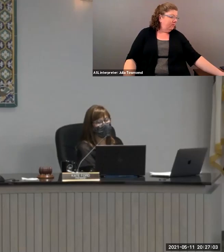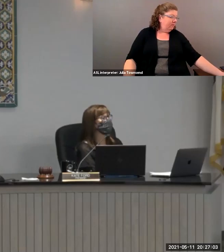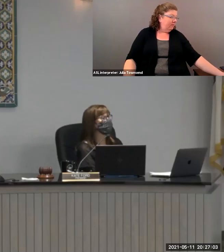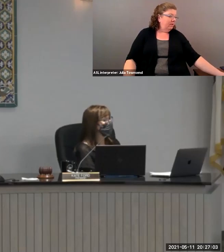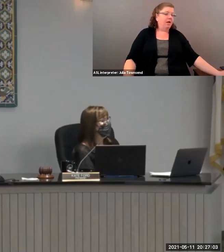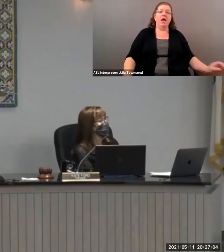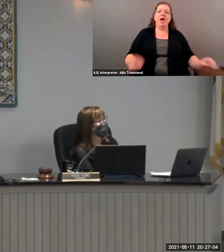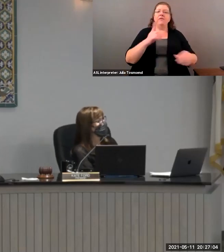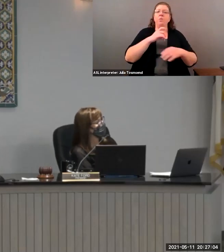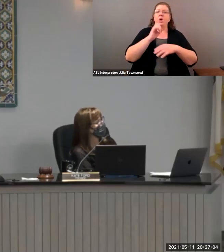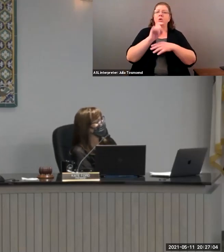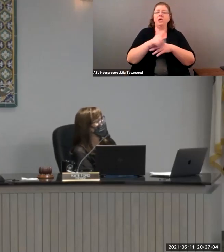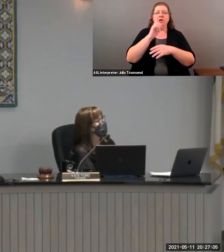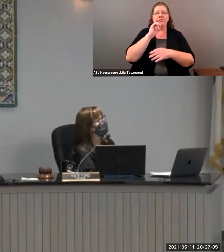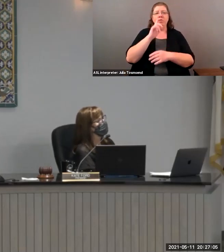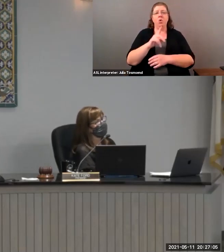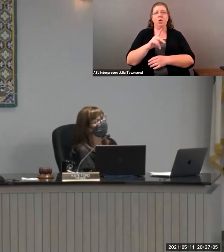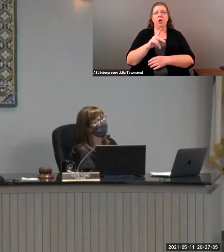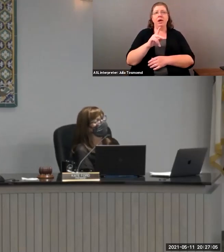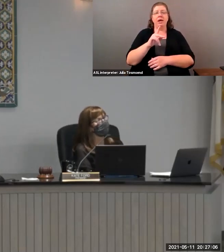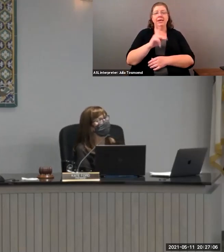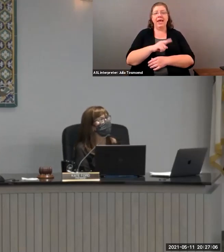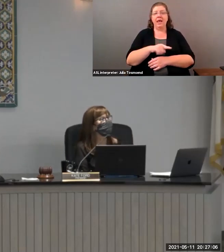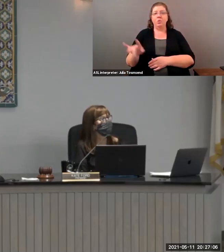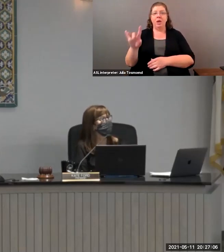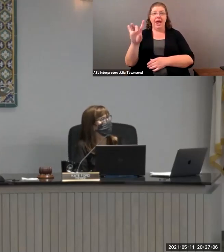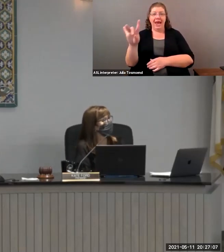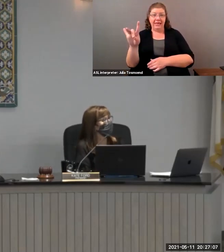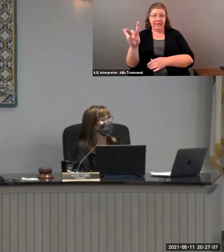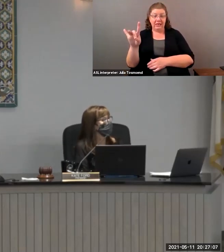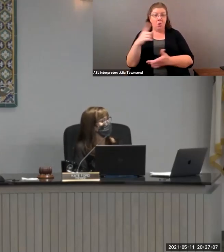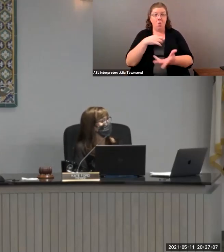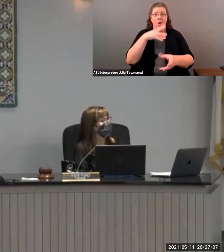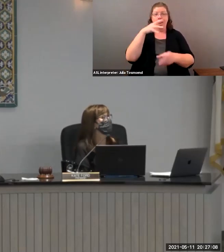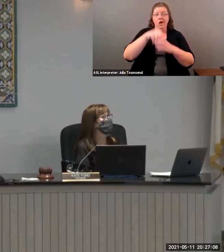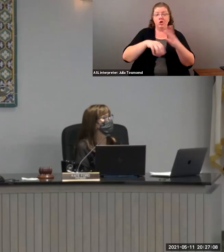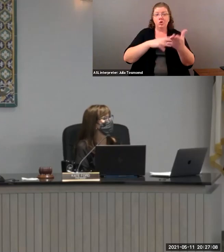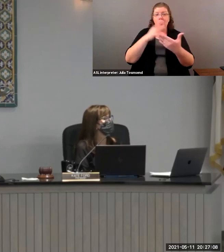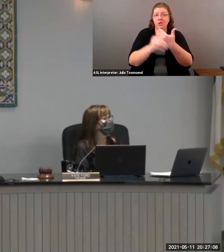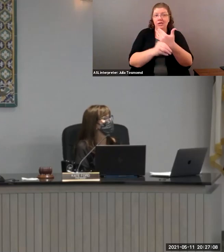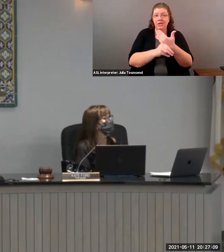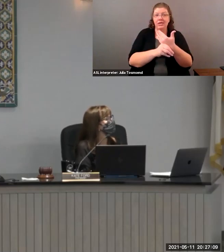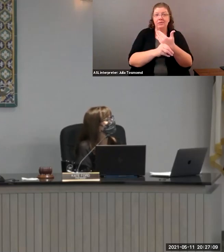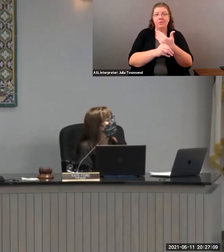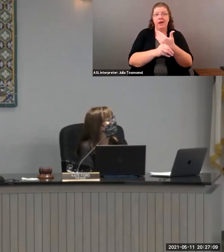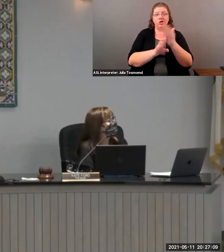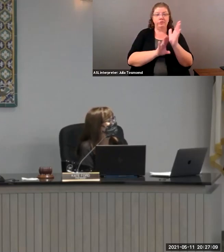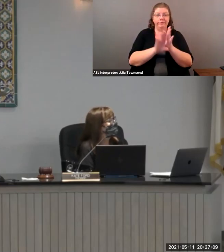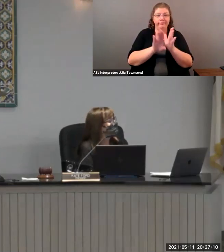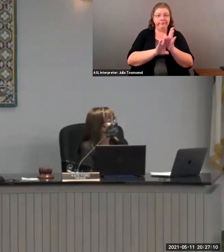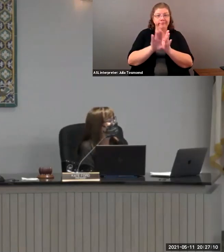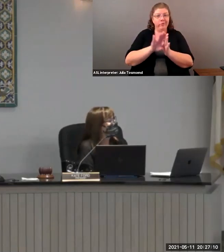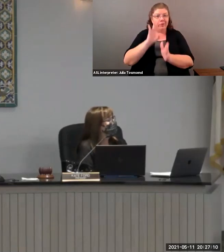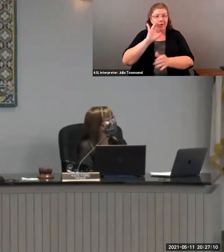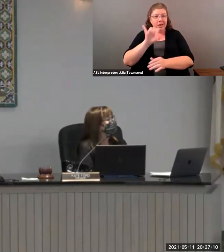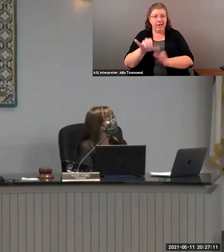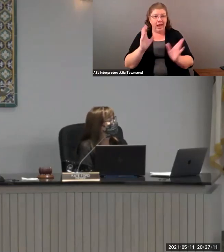para que hasta octavo grado puede escribir un poco así de lo que está en la creación del programa